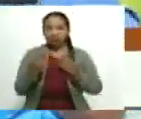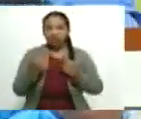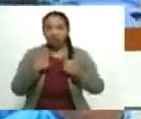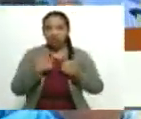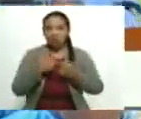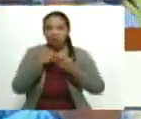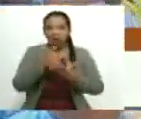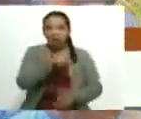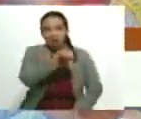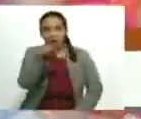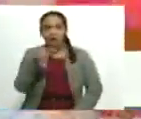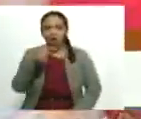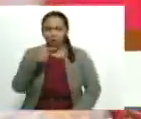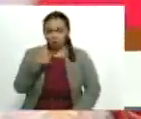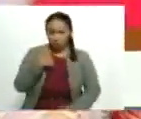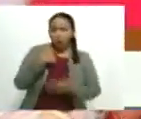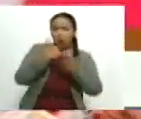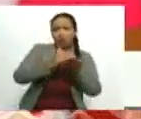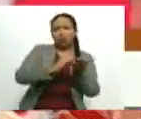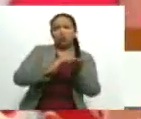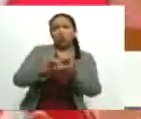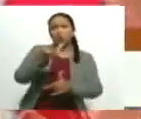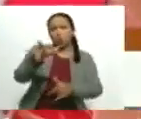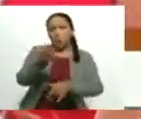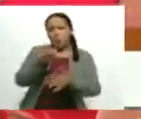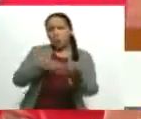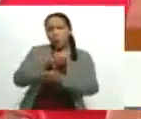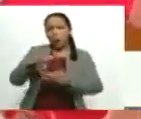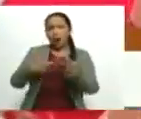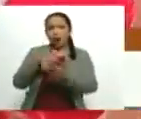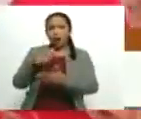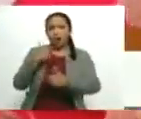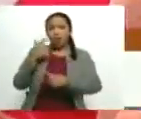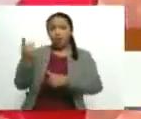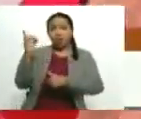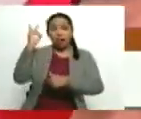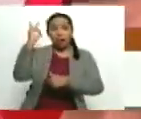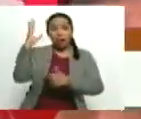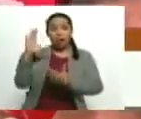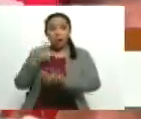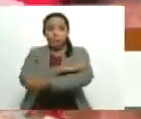Yo te voy a sacar de los problemas en los cuales yo mismo te metí.